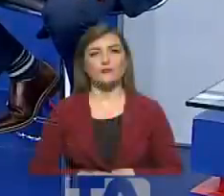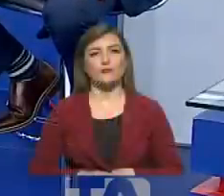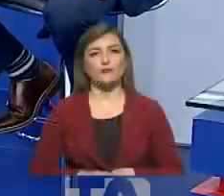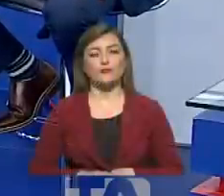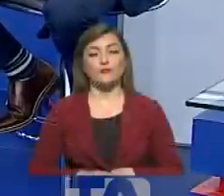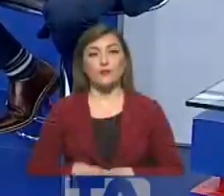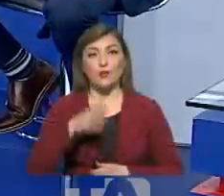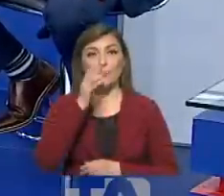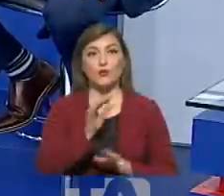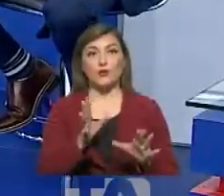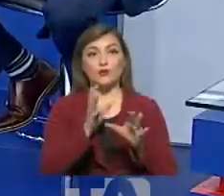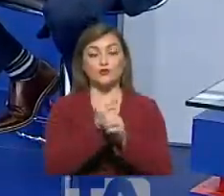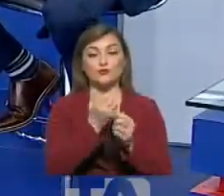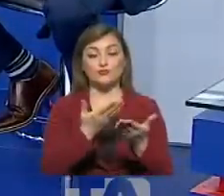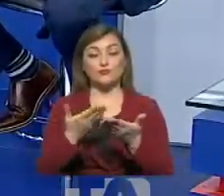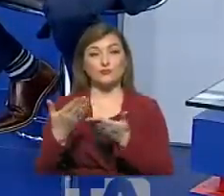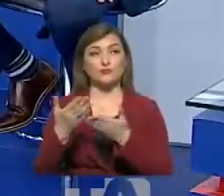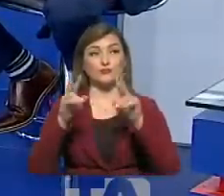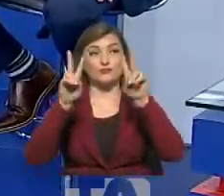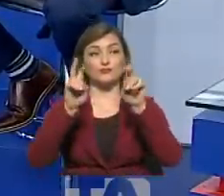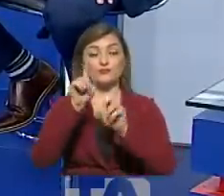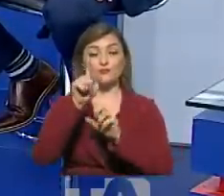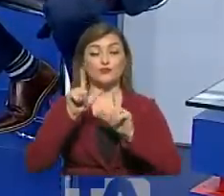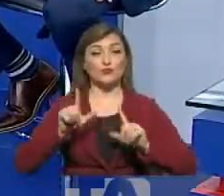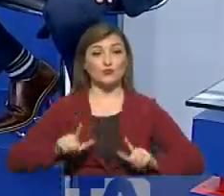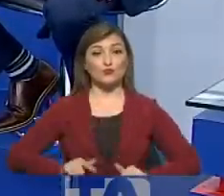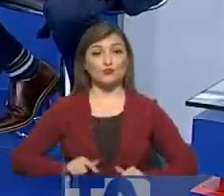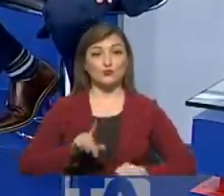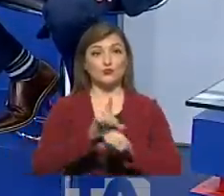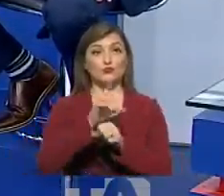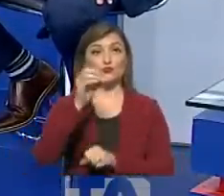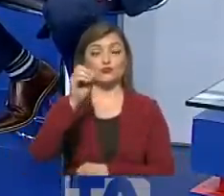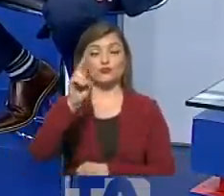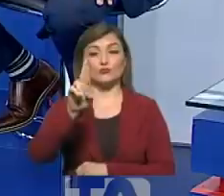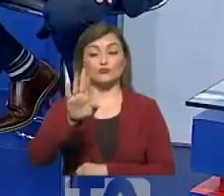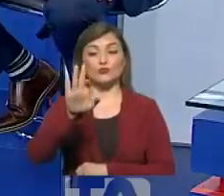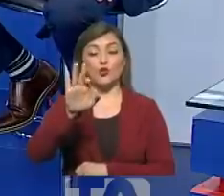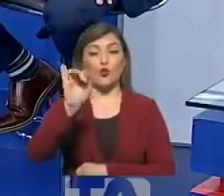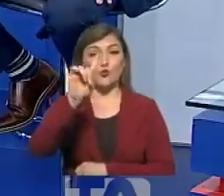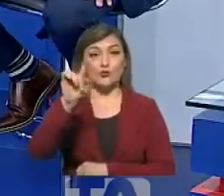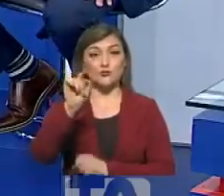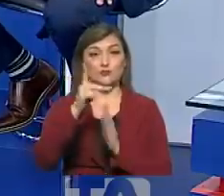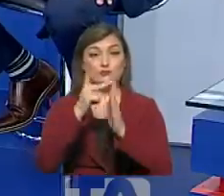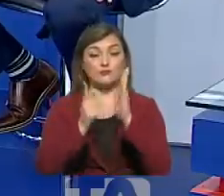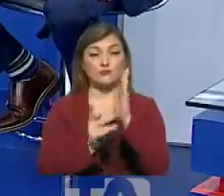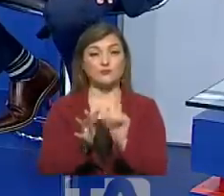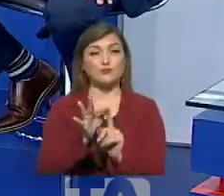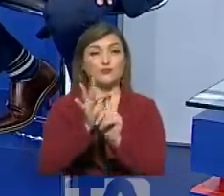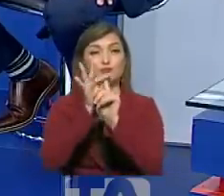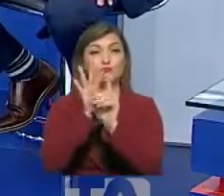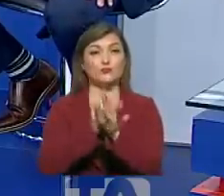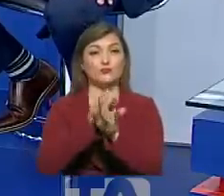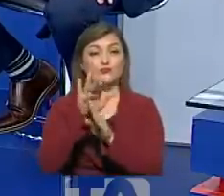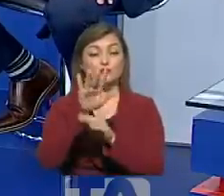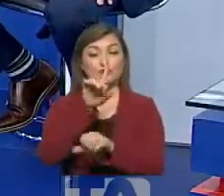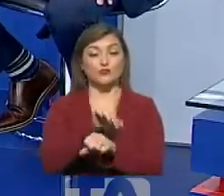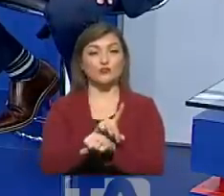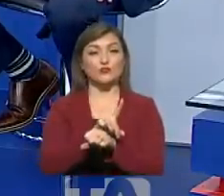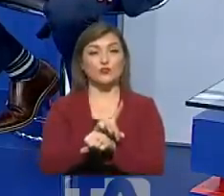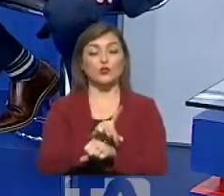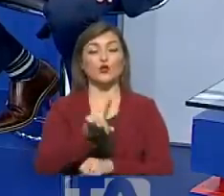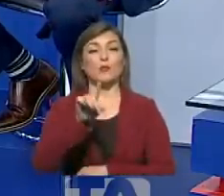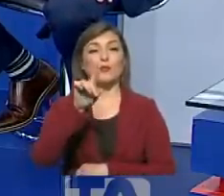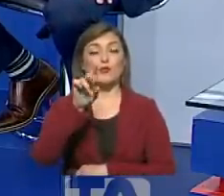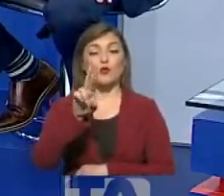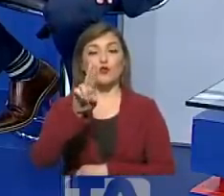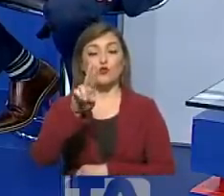Salud. Hola amigos, muy buenas noches, bienvenidos nuevamente a su segmento Por Tu Salud. Soy el doctor Esteban Ortiz y hoy tenemos un programa especial con nuestro querido invitado, el doctor Mario Rubio Neira.